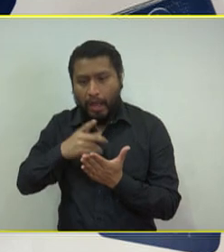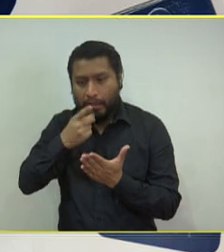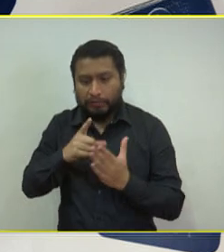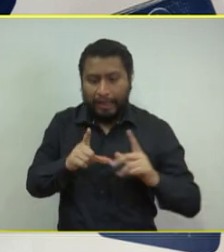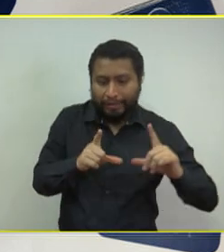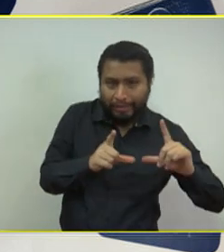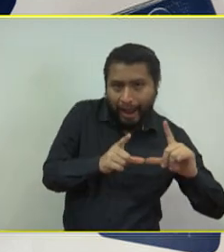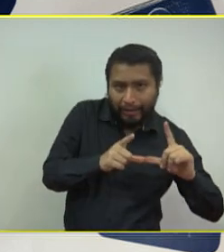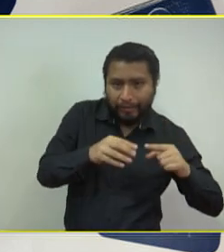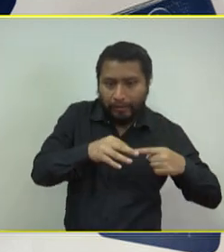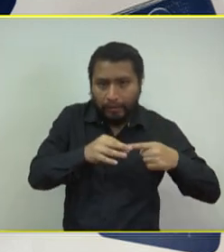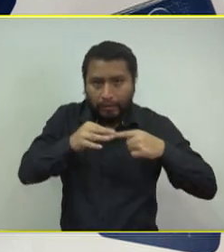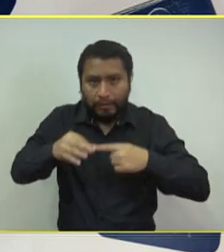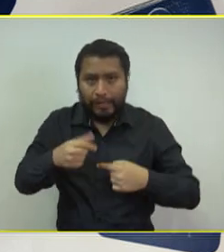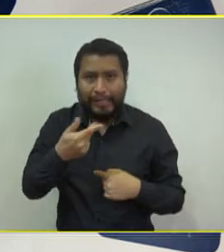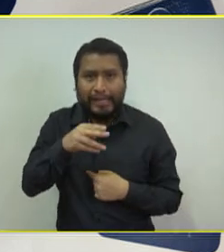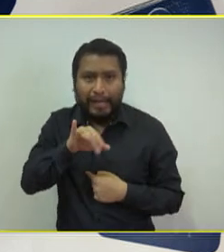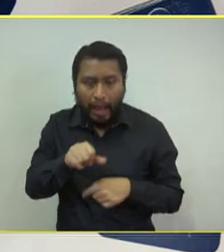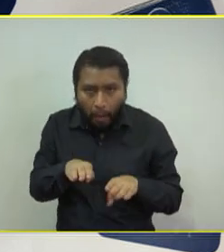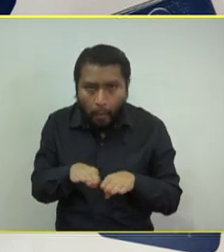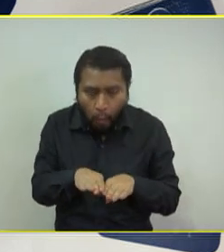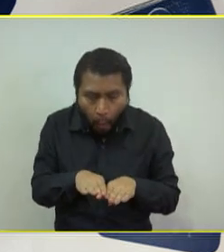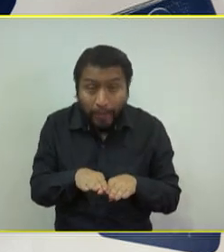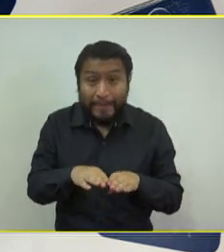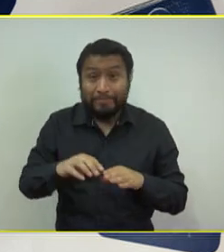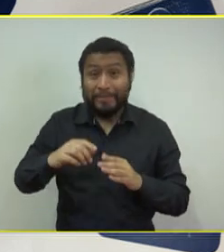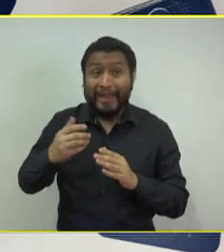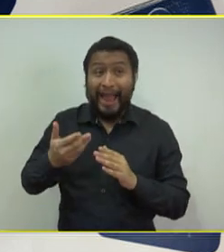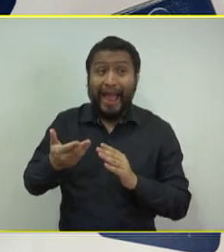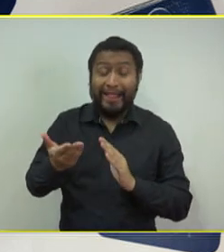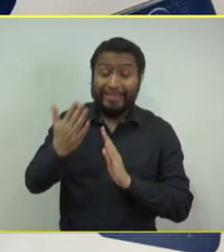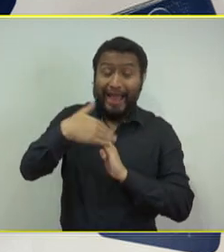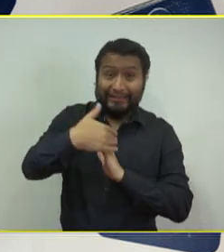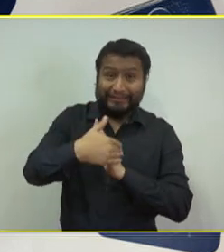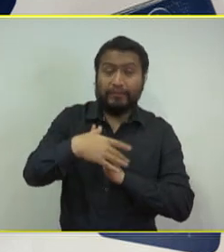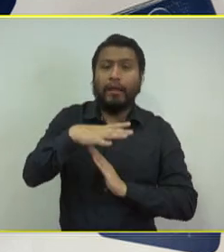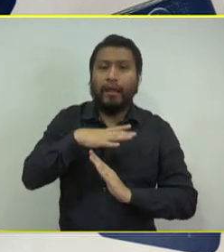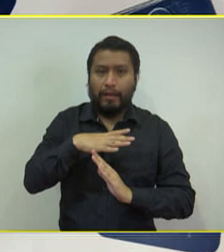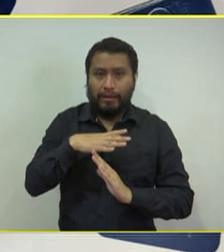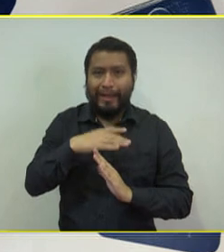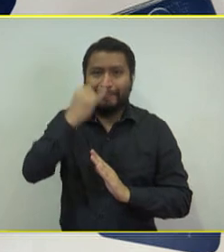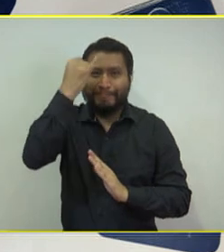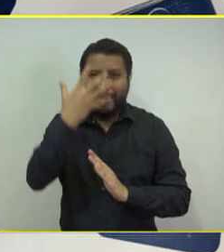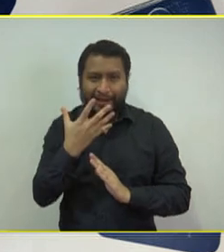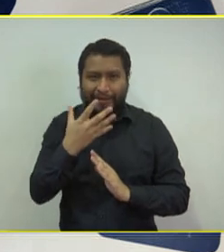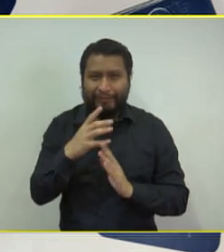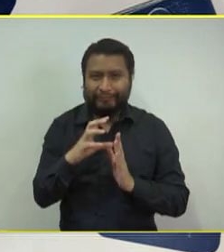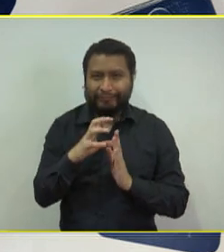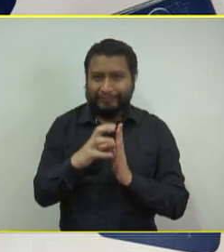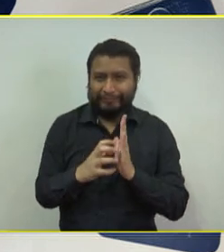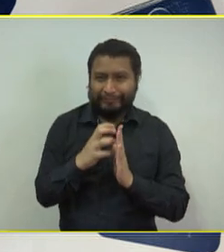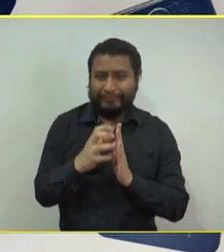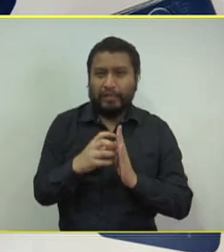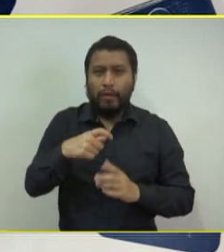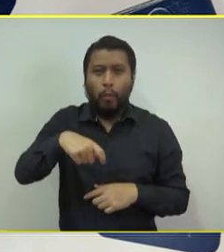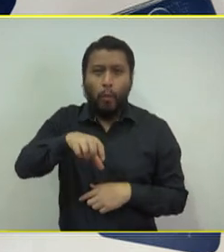a las tarjetas sensoriales, y en la parte trasera traen un código QR que los redirige al podcast.